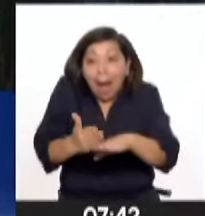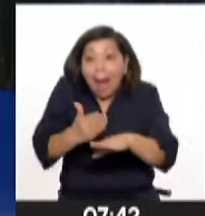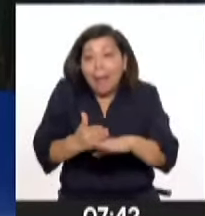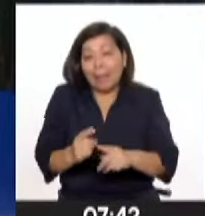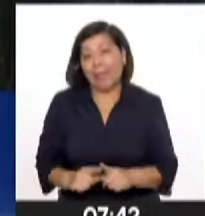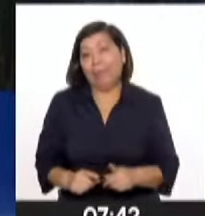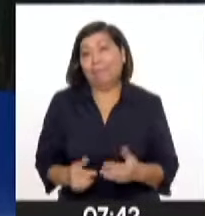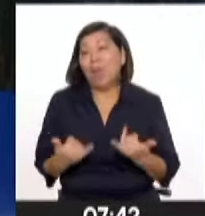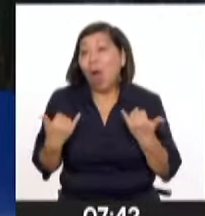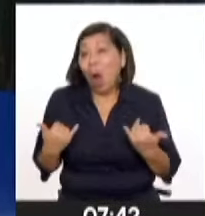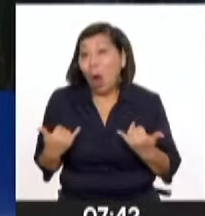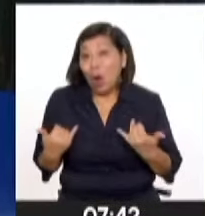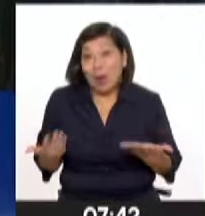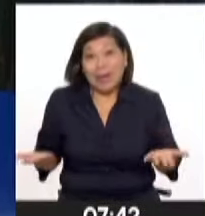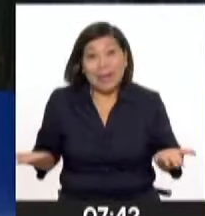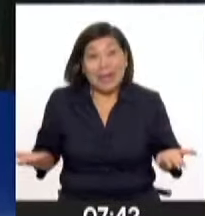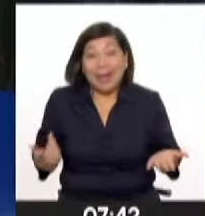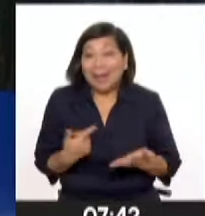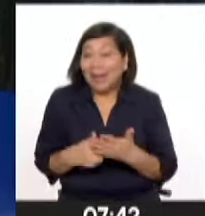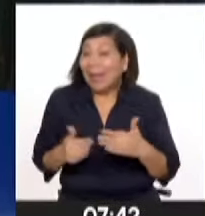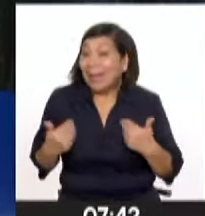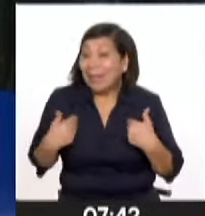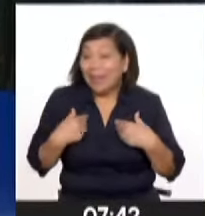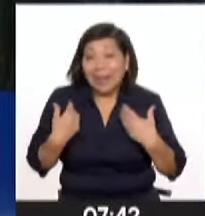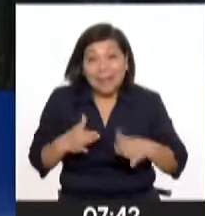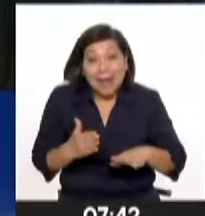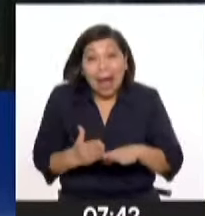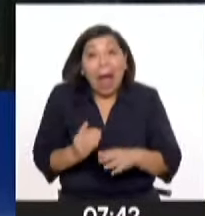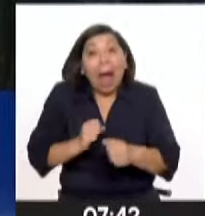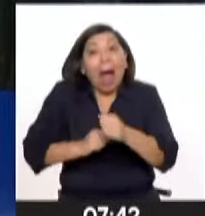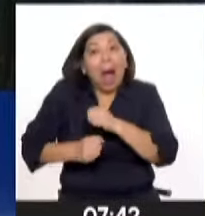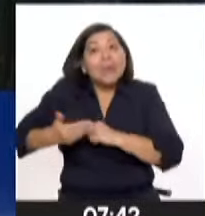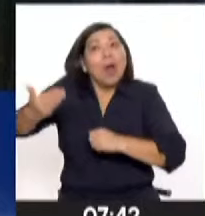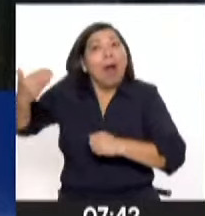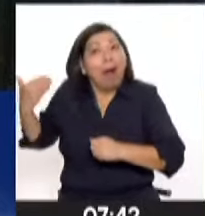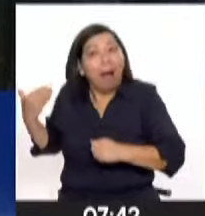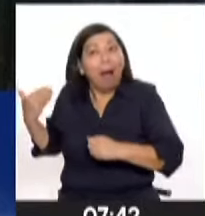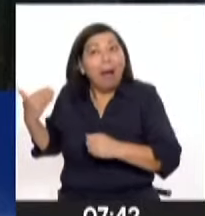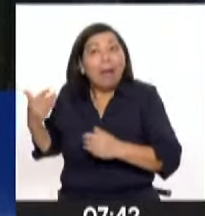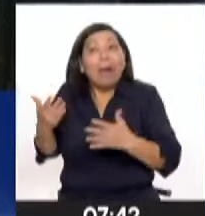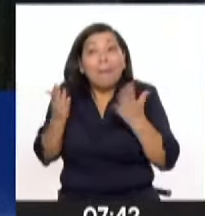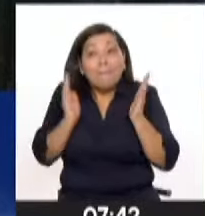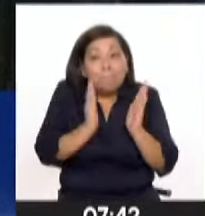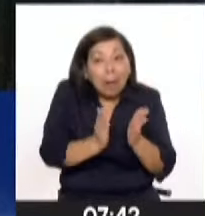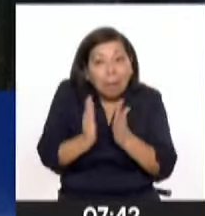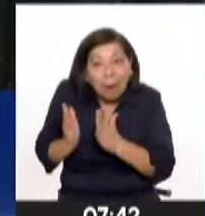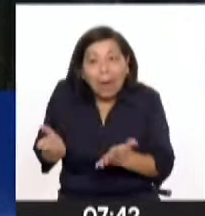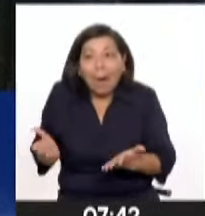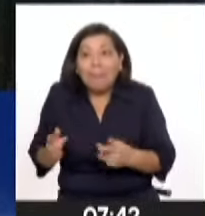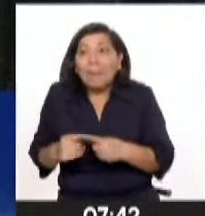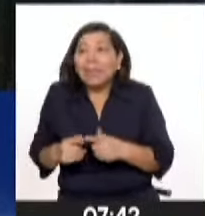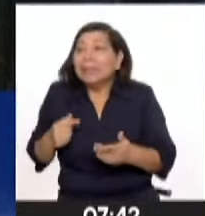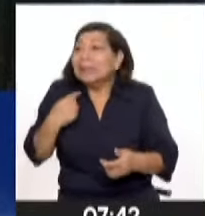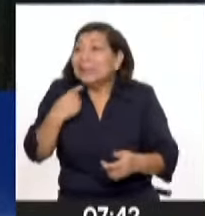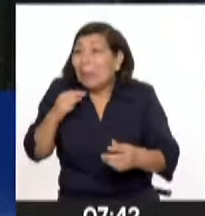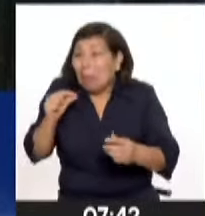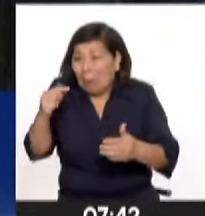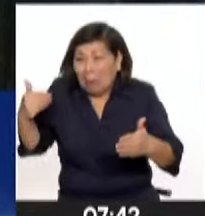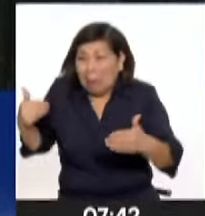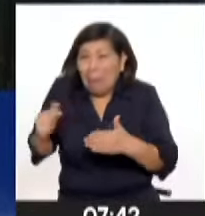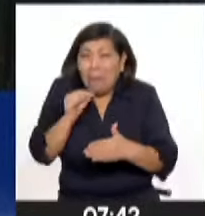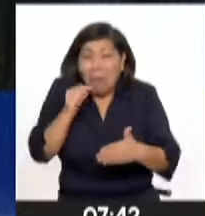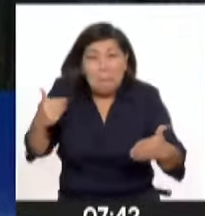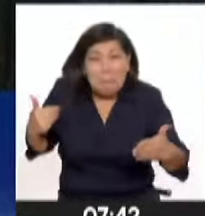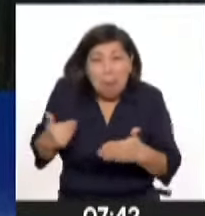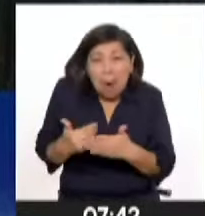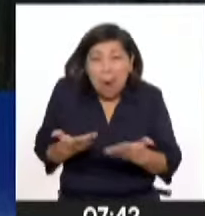prevención, porque la prevención se debe realizar años anteriores a los fenómenos del niño. Y que recuerda